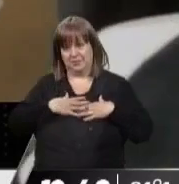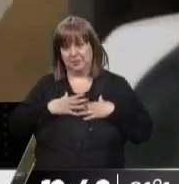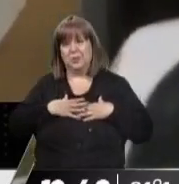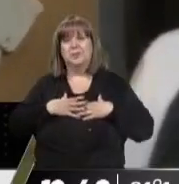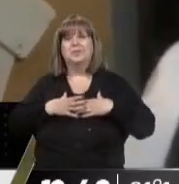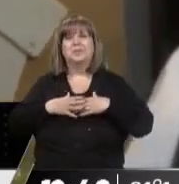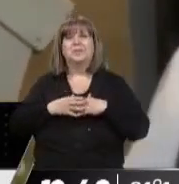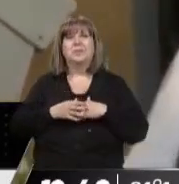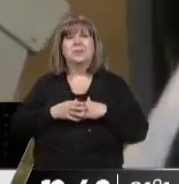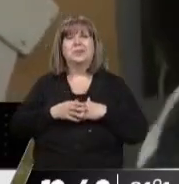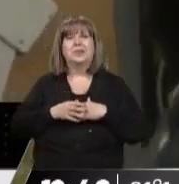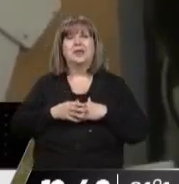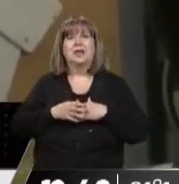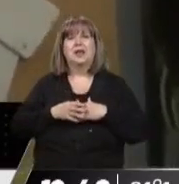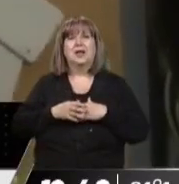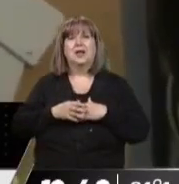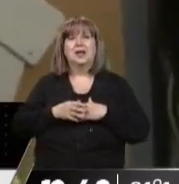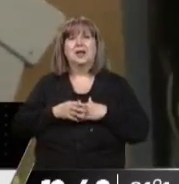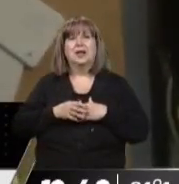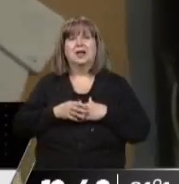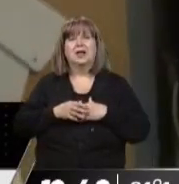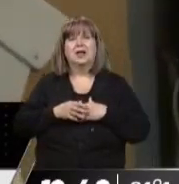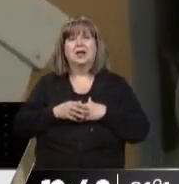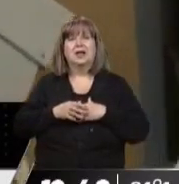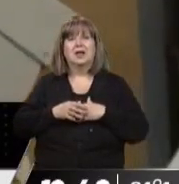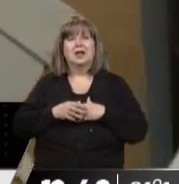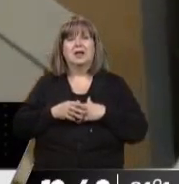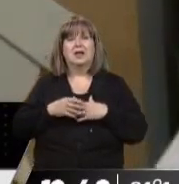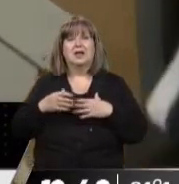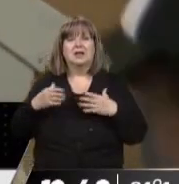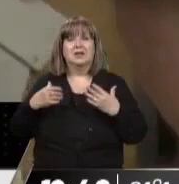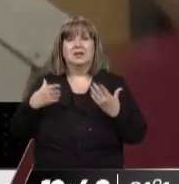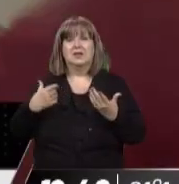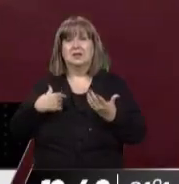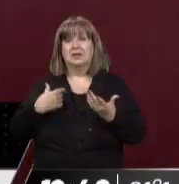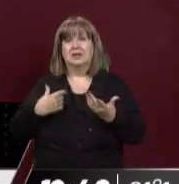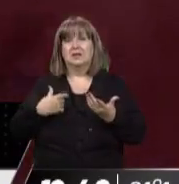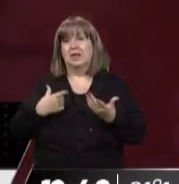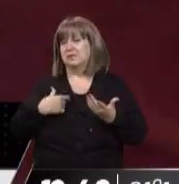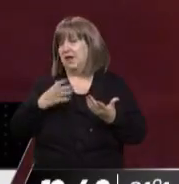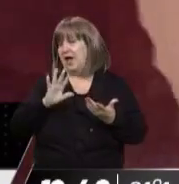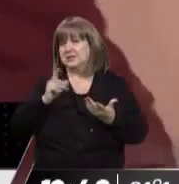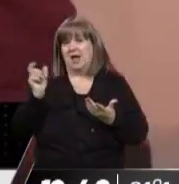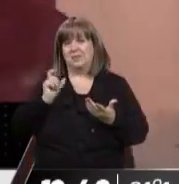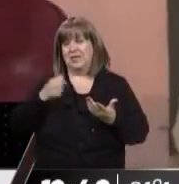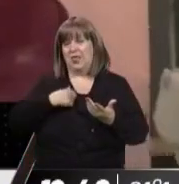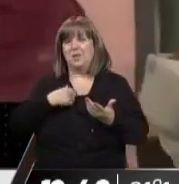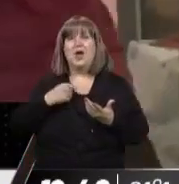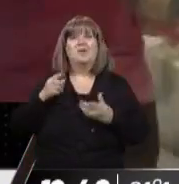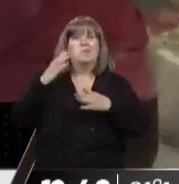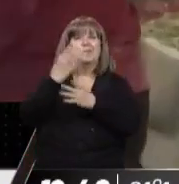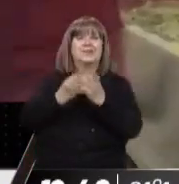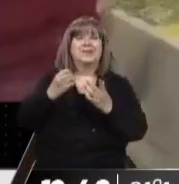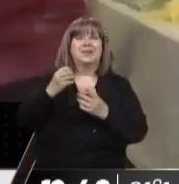quiero. Porque ya les he dicho 20 veces que es con B larga, pero a lo mejor tenga que ser con B corta acá en Hornerito. Vas a ver mucha